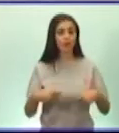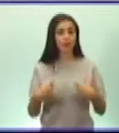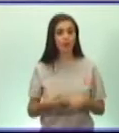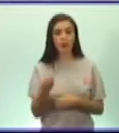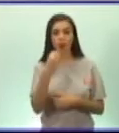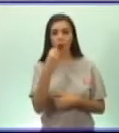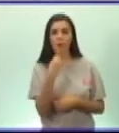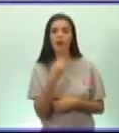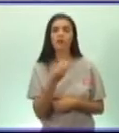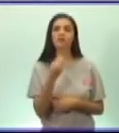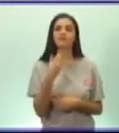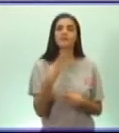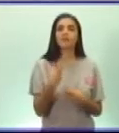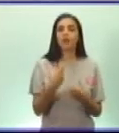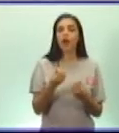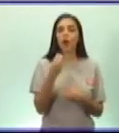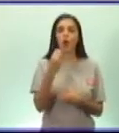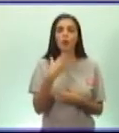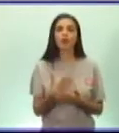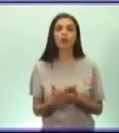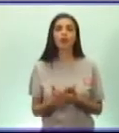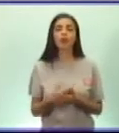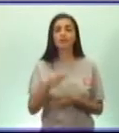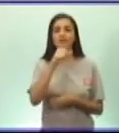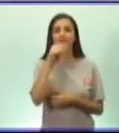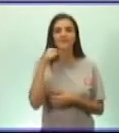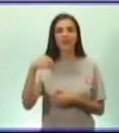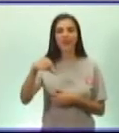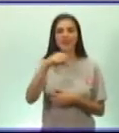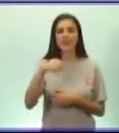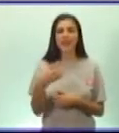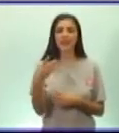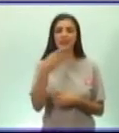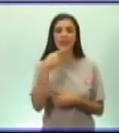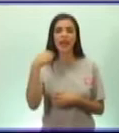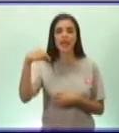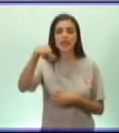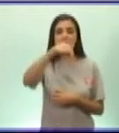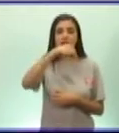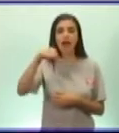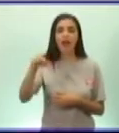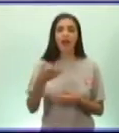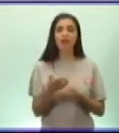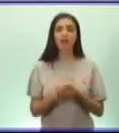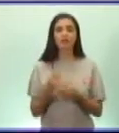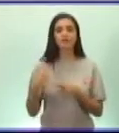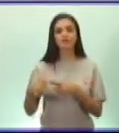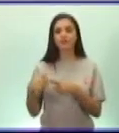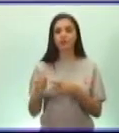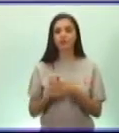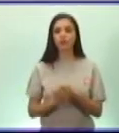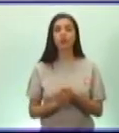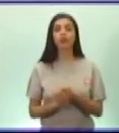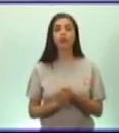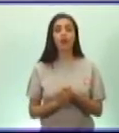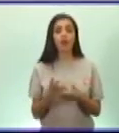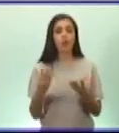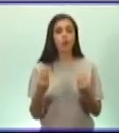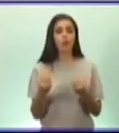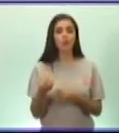alimentos con exceso de sal y picantes, y además debemos consumir abundante